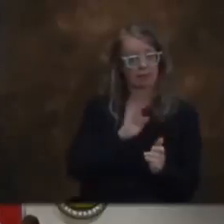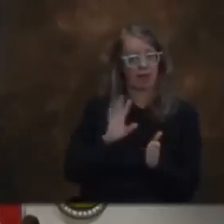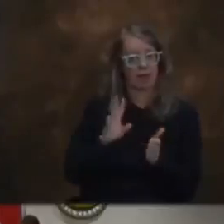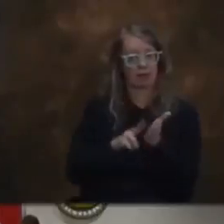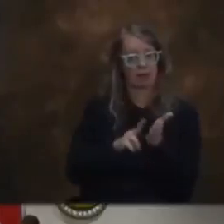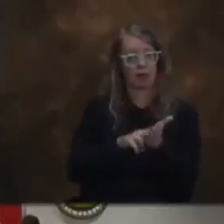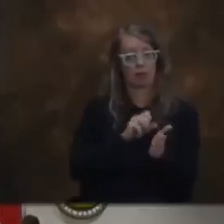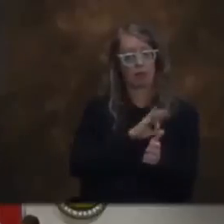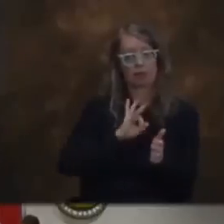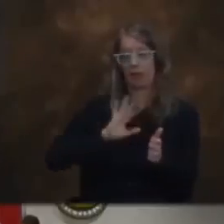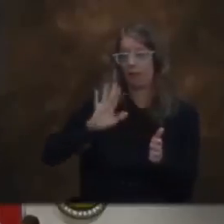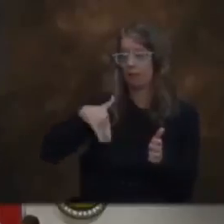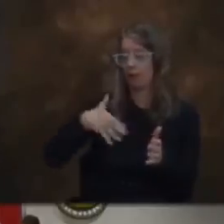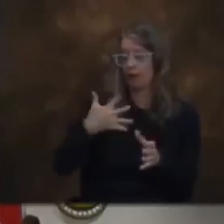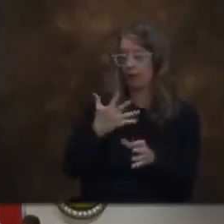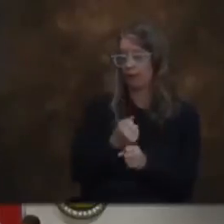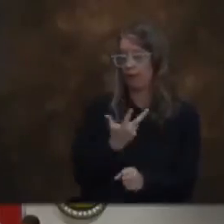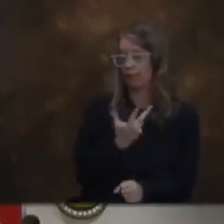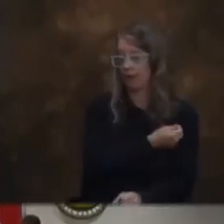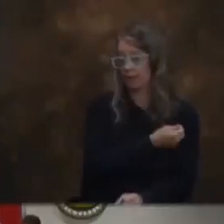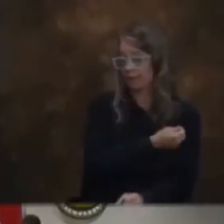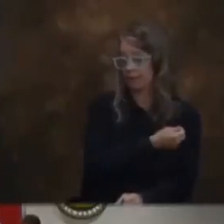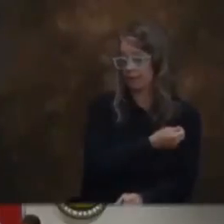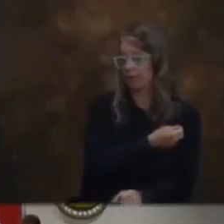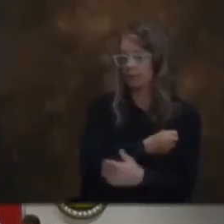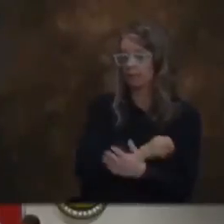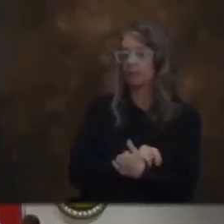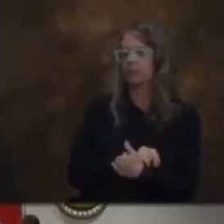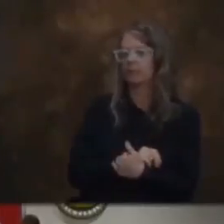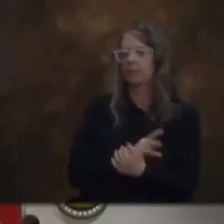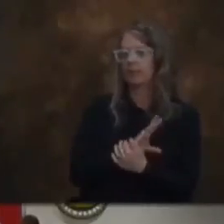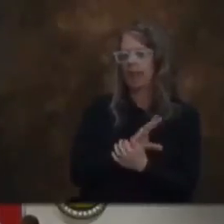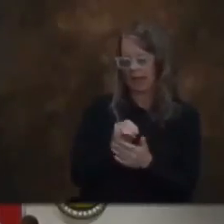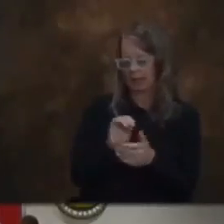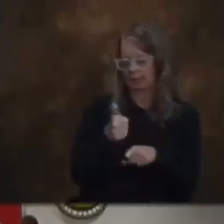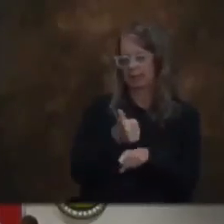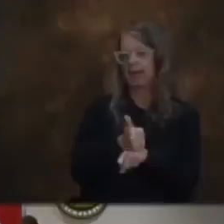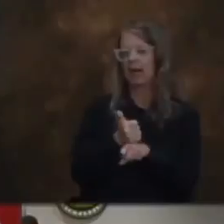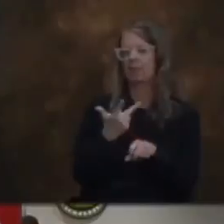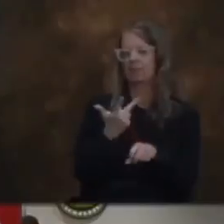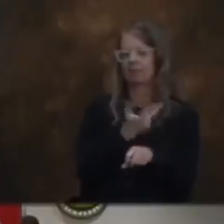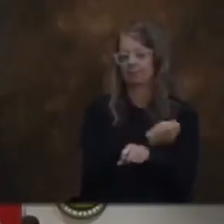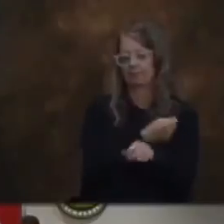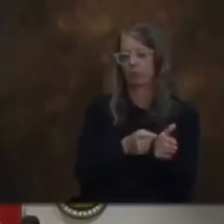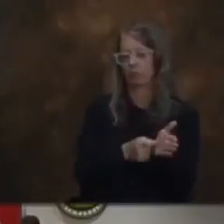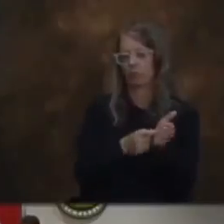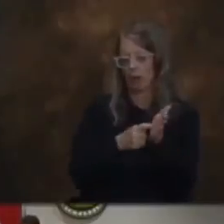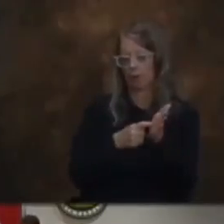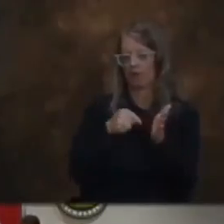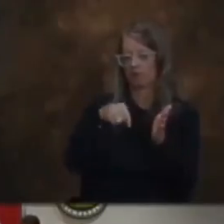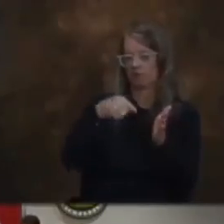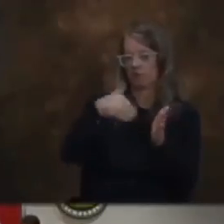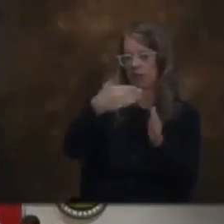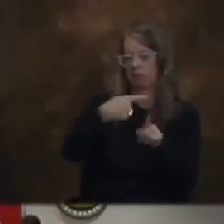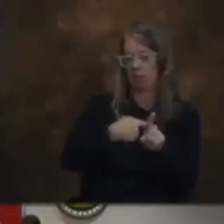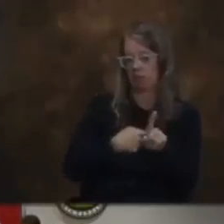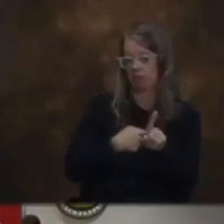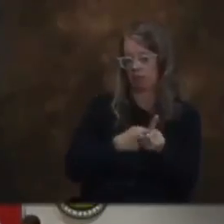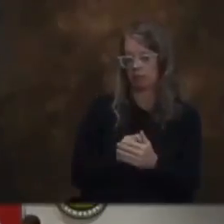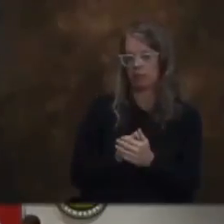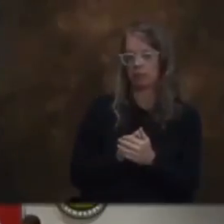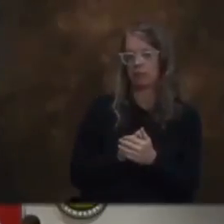y contratistas que no he recibido vacunación de tener una vacuna dentro del próximo mes y lo mismo sería